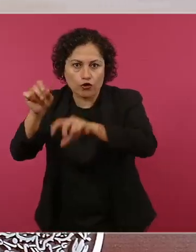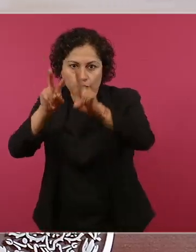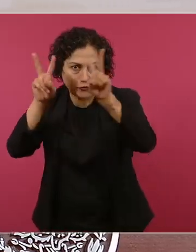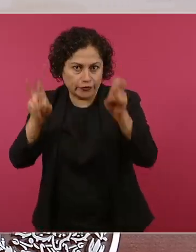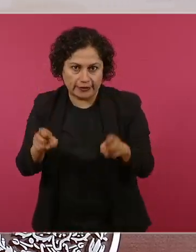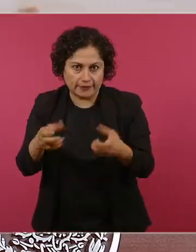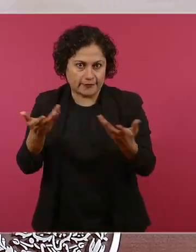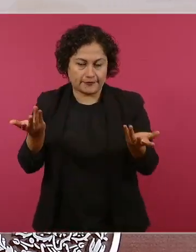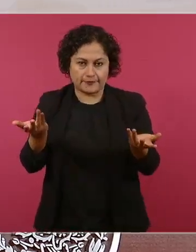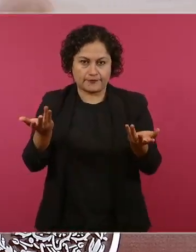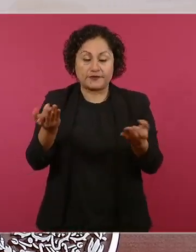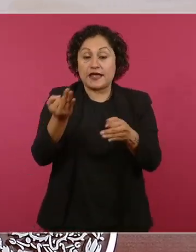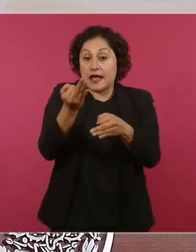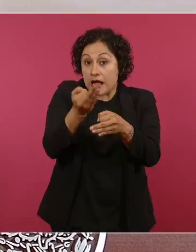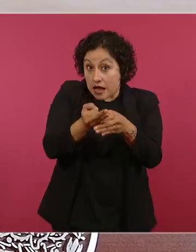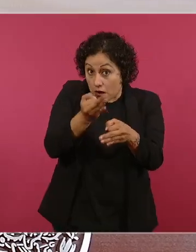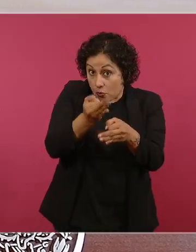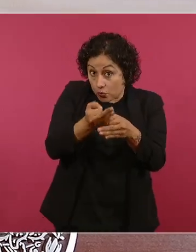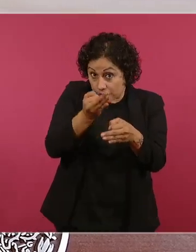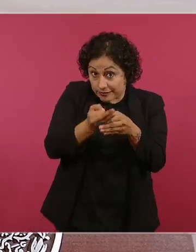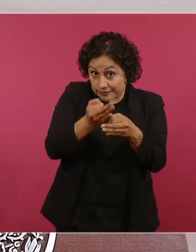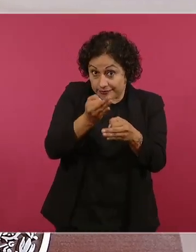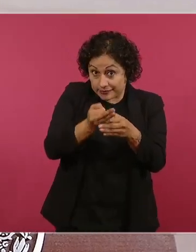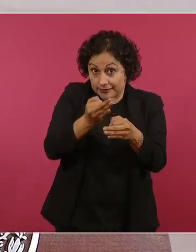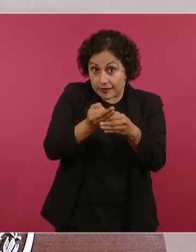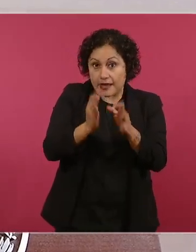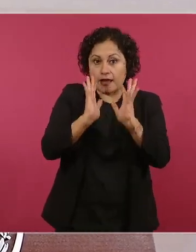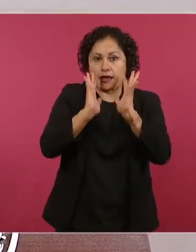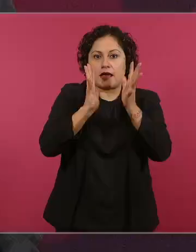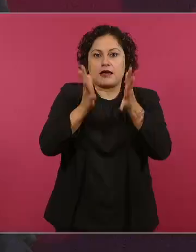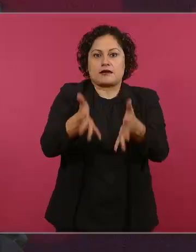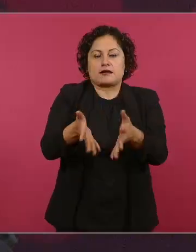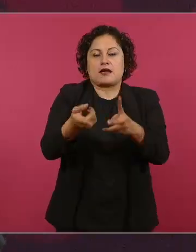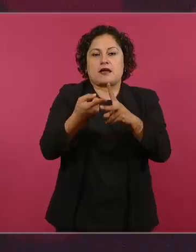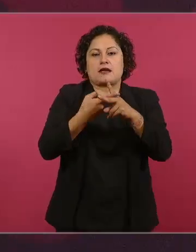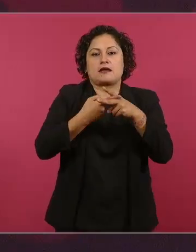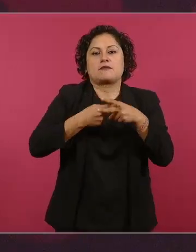que ya inició prácticamente la reelección